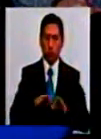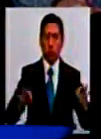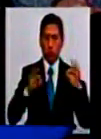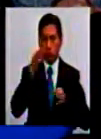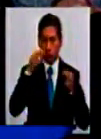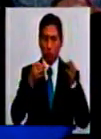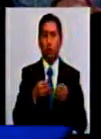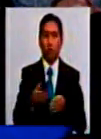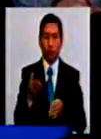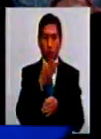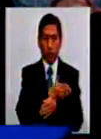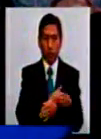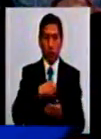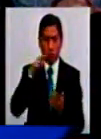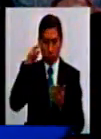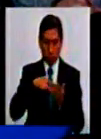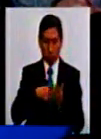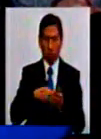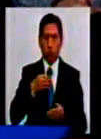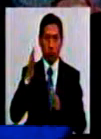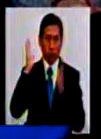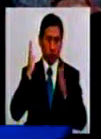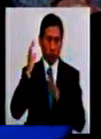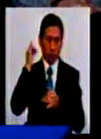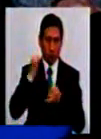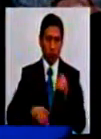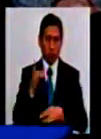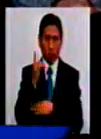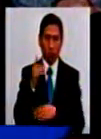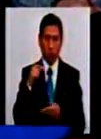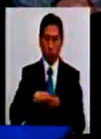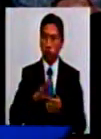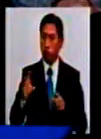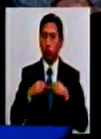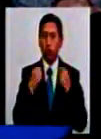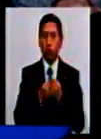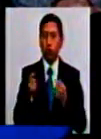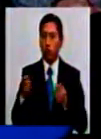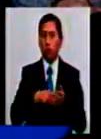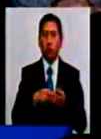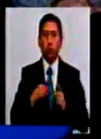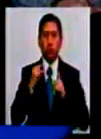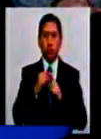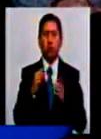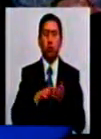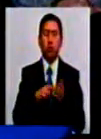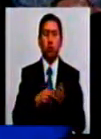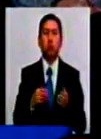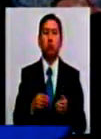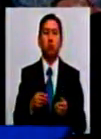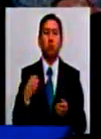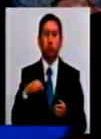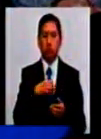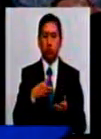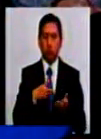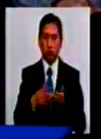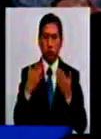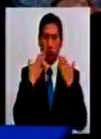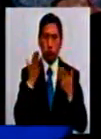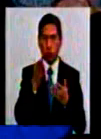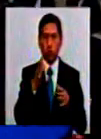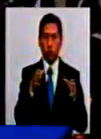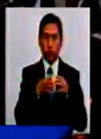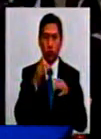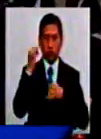de leer los alegatos finales de Bolivia y en nombre de toda nuestra delegación, quisiera expresar nuestro sincero agradecimiento a la